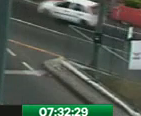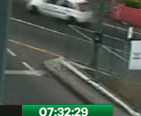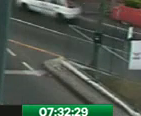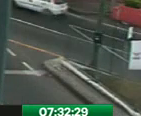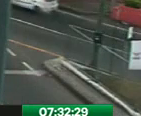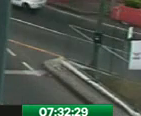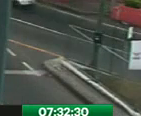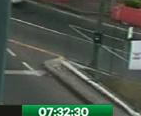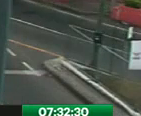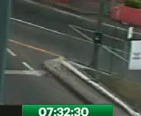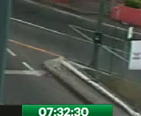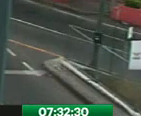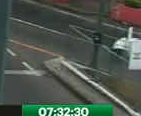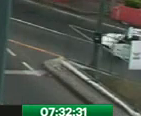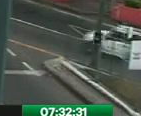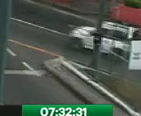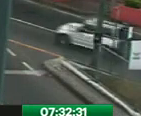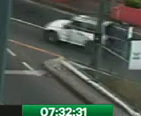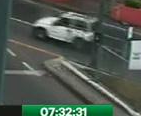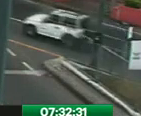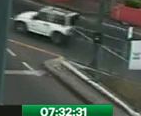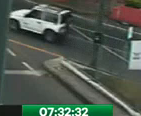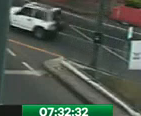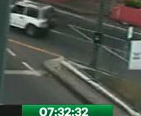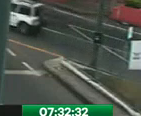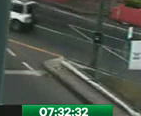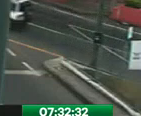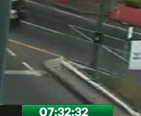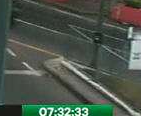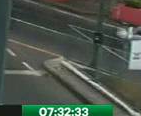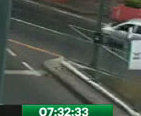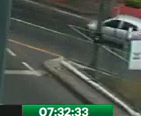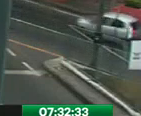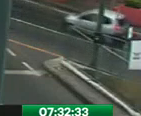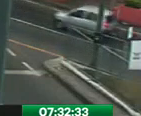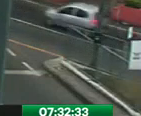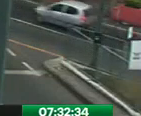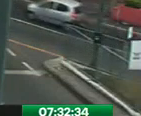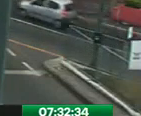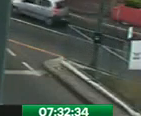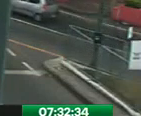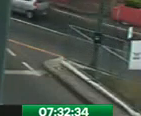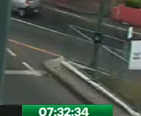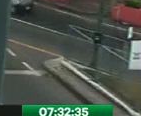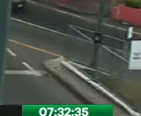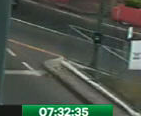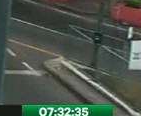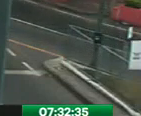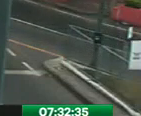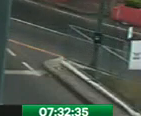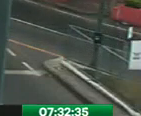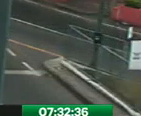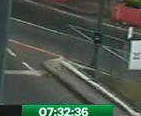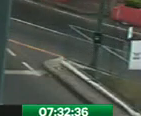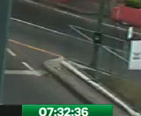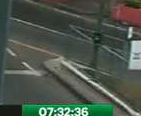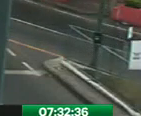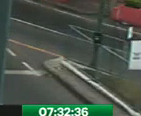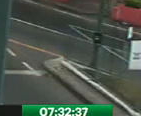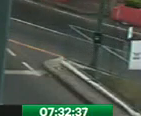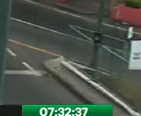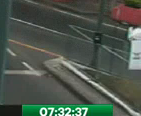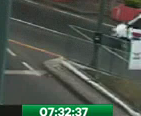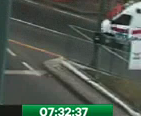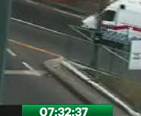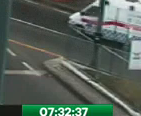universidad. A ver. Ahí lo quiero ver. La vida de Carlos Julio Arosemena. ¡Asa! Ah, con la Católica. ¿Ya vio?